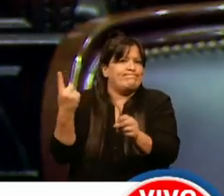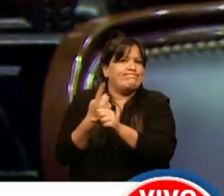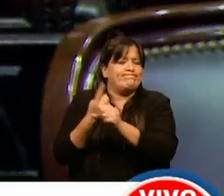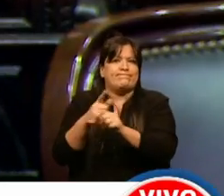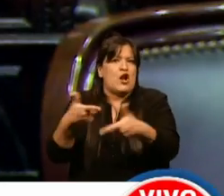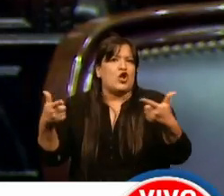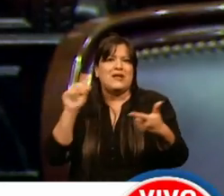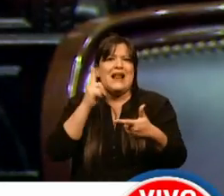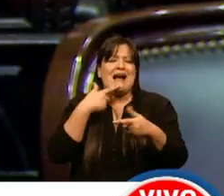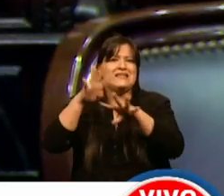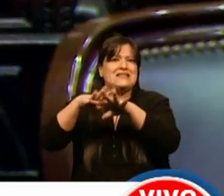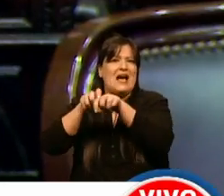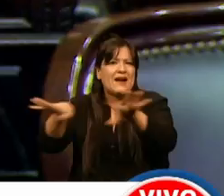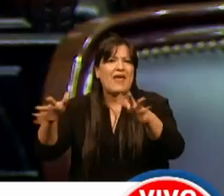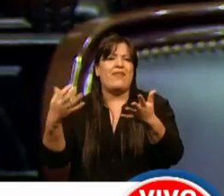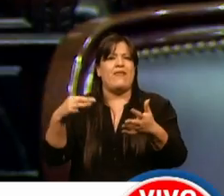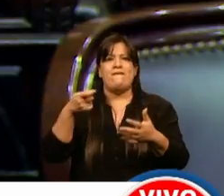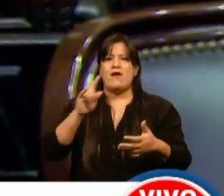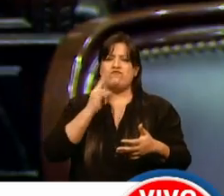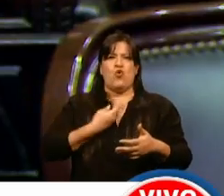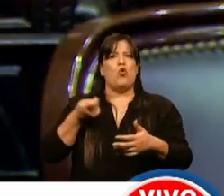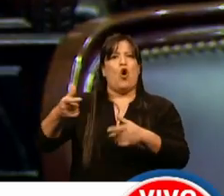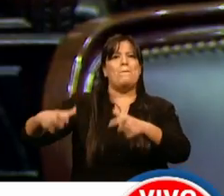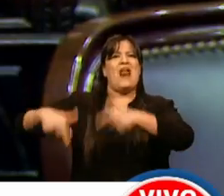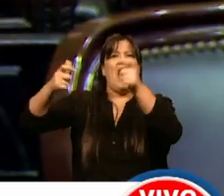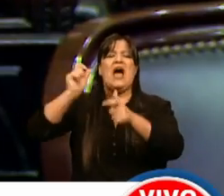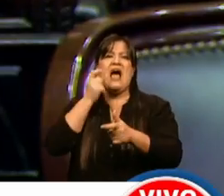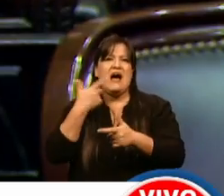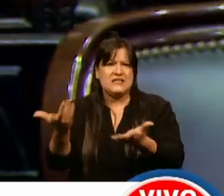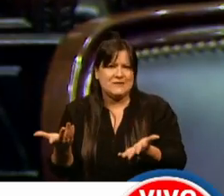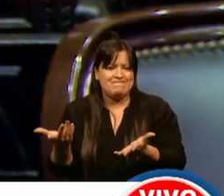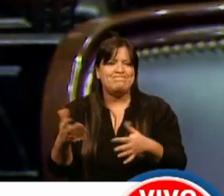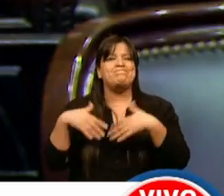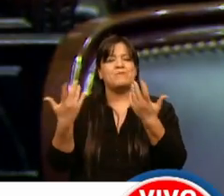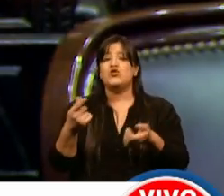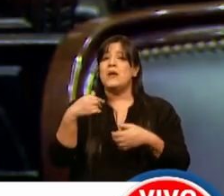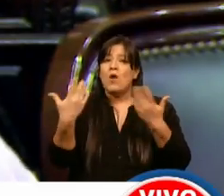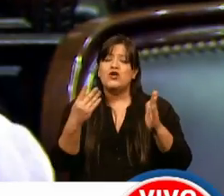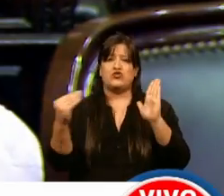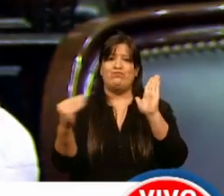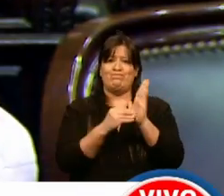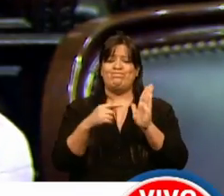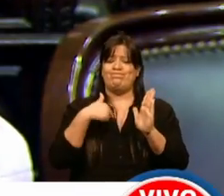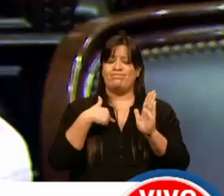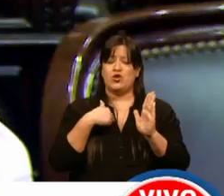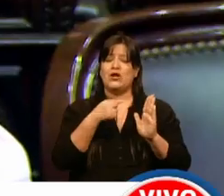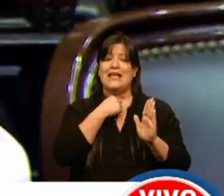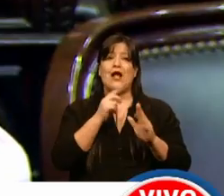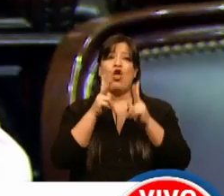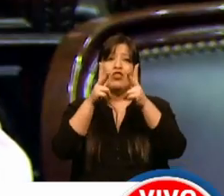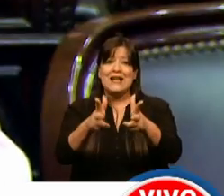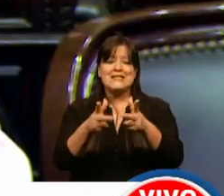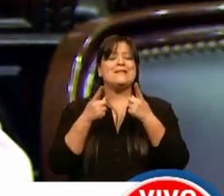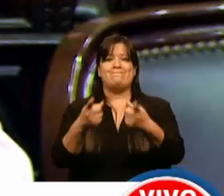tener gas en red y tiene que comprar su garrafa por eso señor presidente dejó asentado está esta